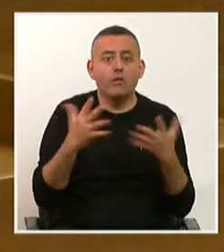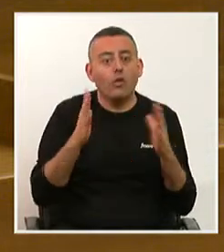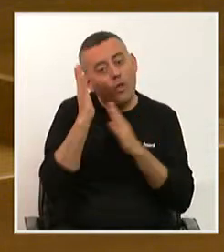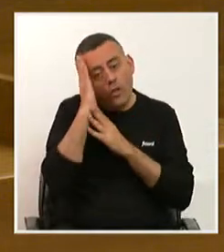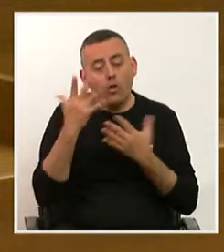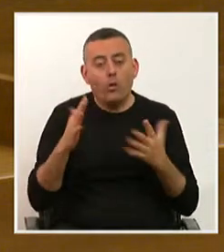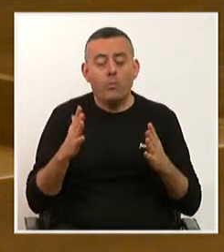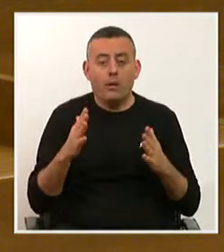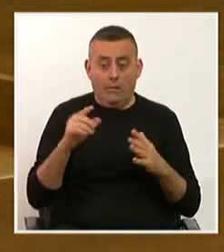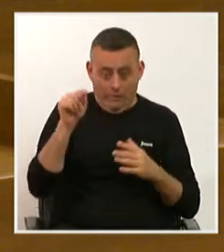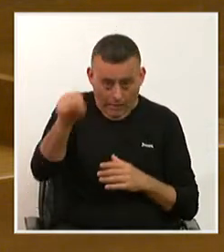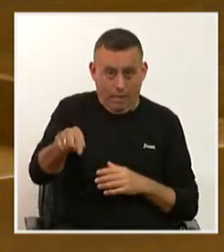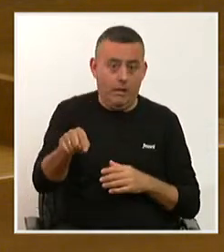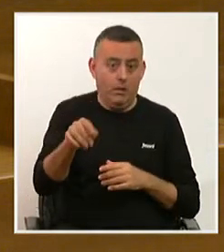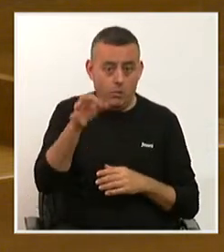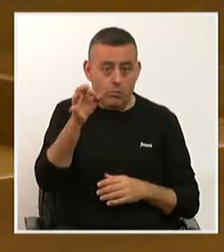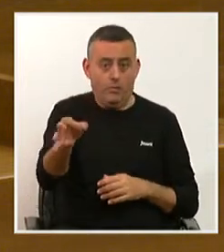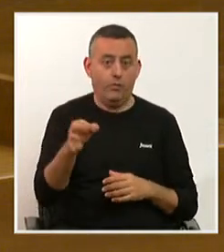hab